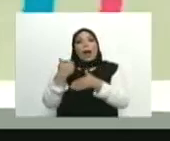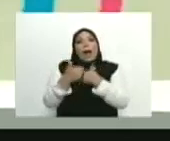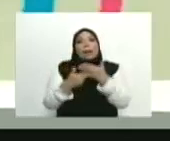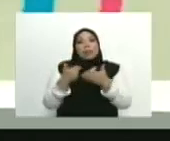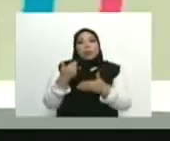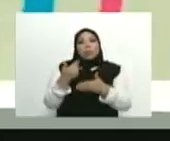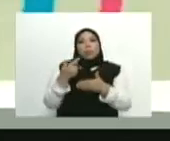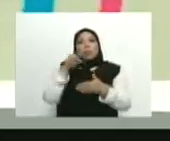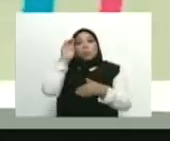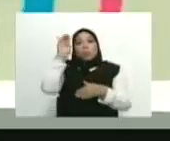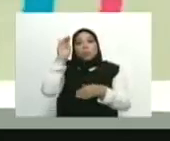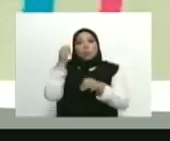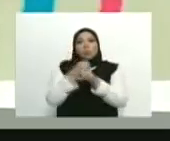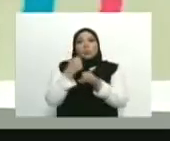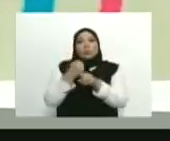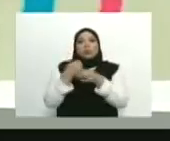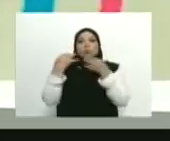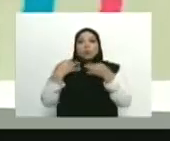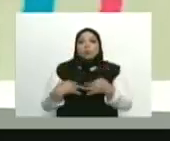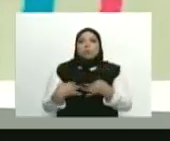vamos hacia un rumbo cierto,